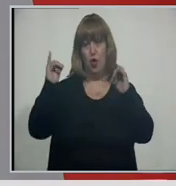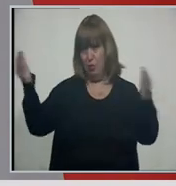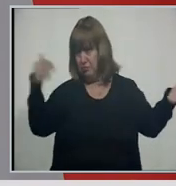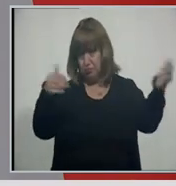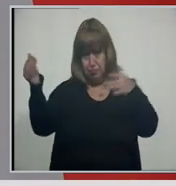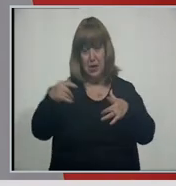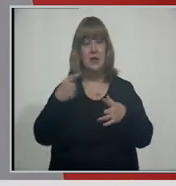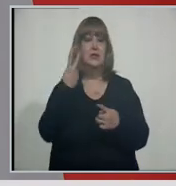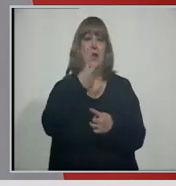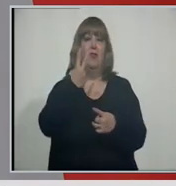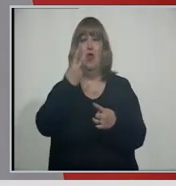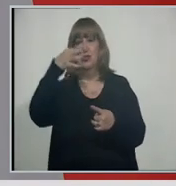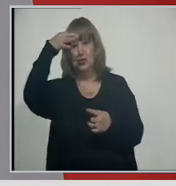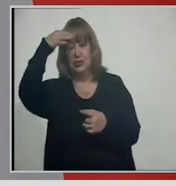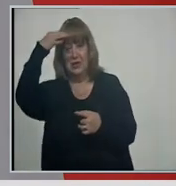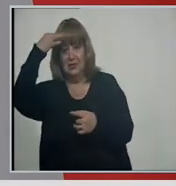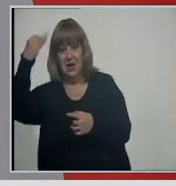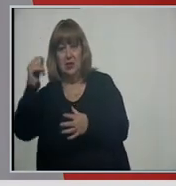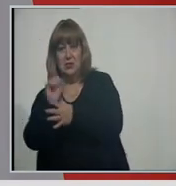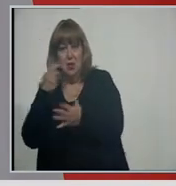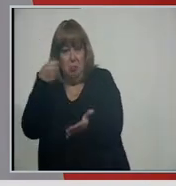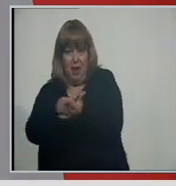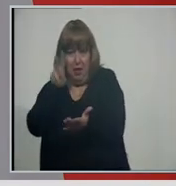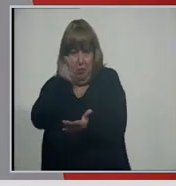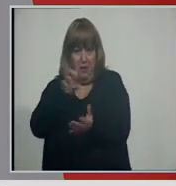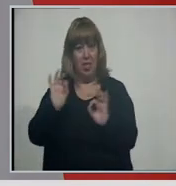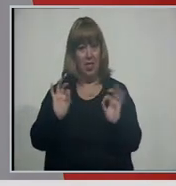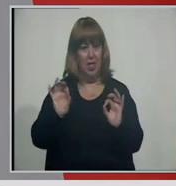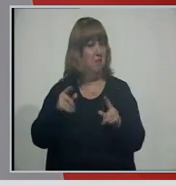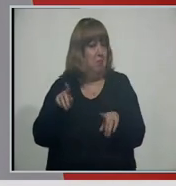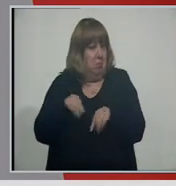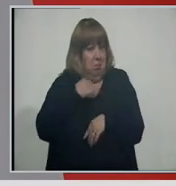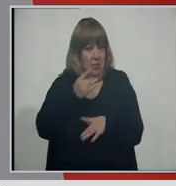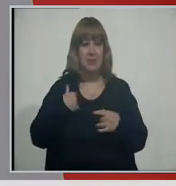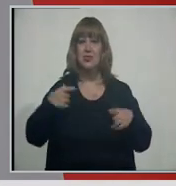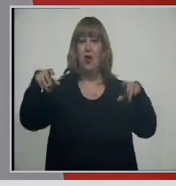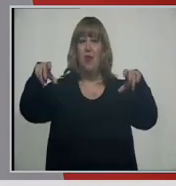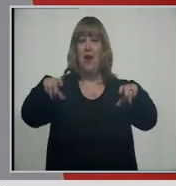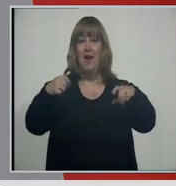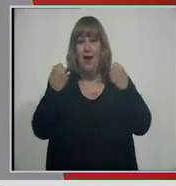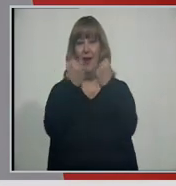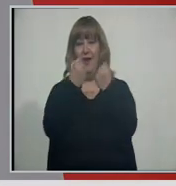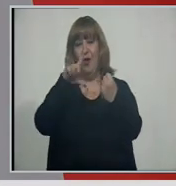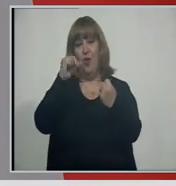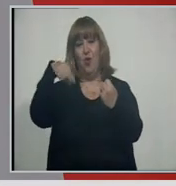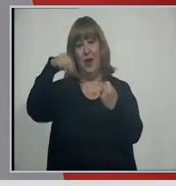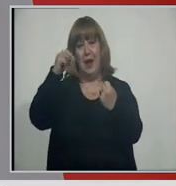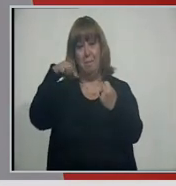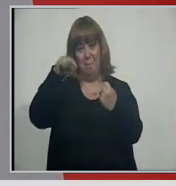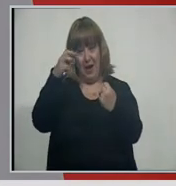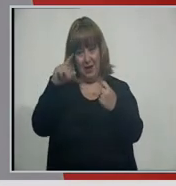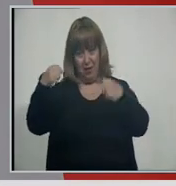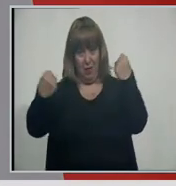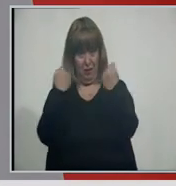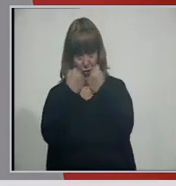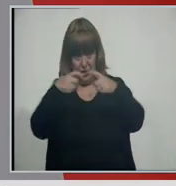espectáculos alternativos que no cobra un peso y para mí es como si hubiese hecho igual que en 'luna park' entonces vengo acá a hizo a entender a